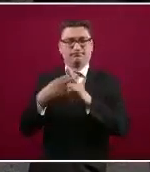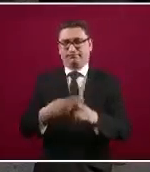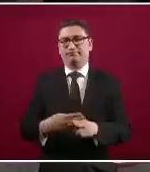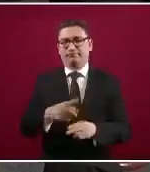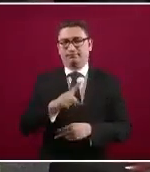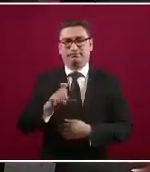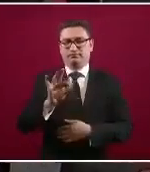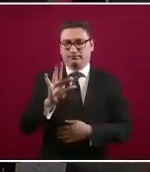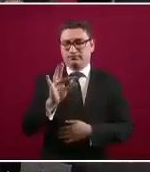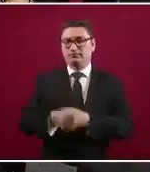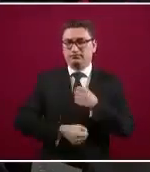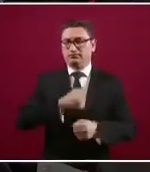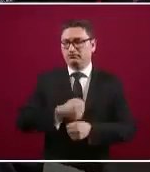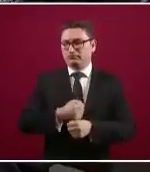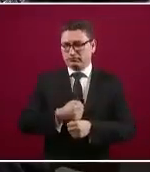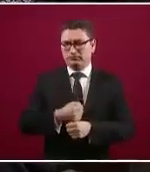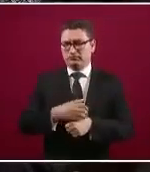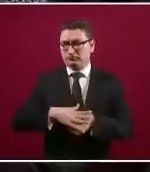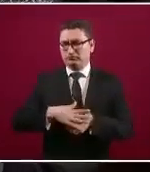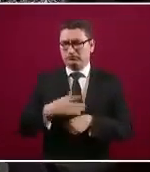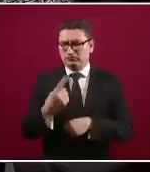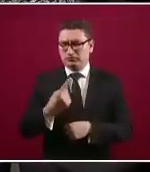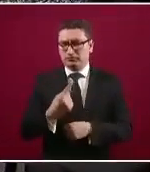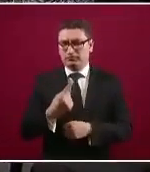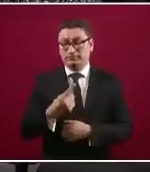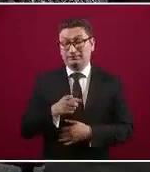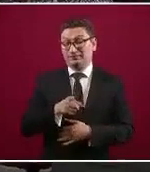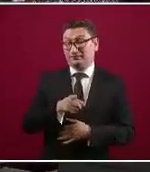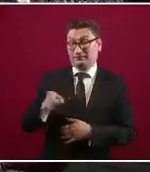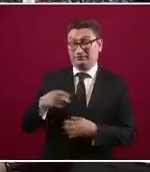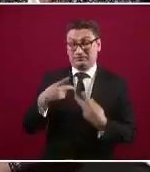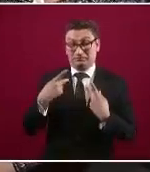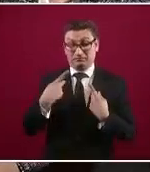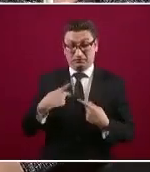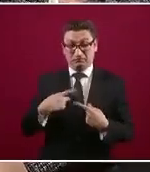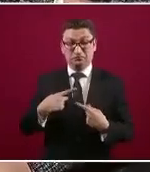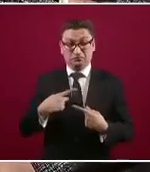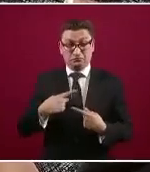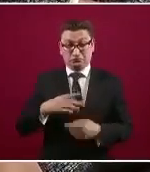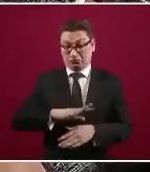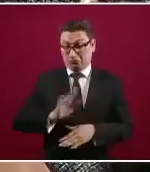140 años porque esos hombres no mueren del todo.